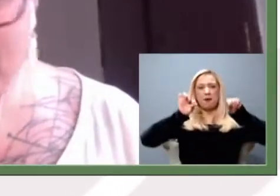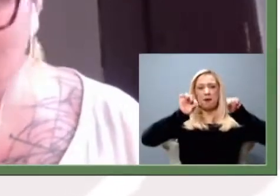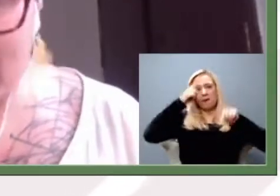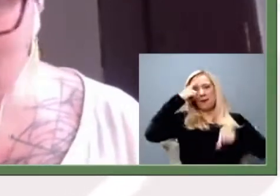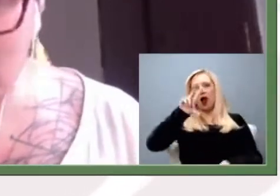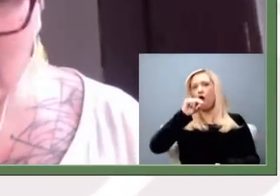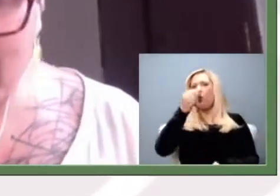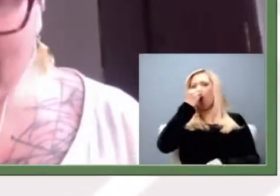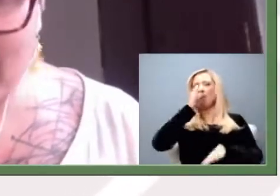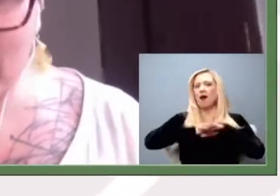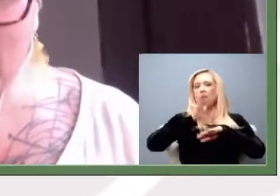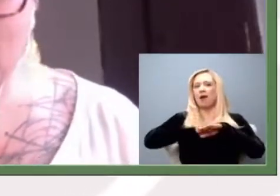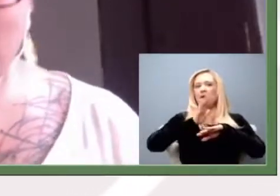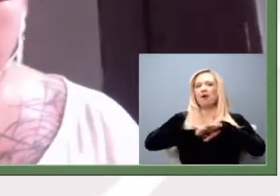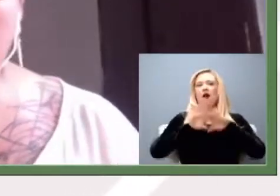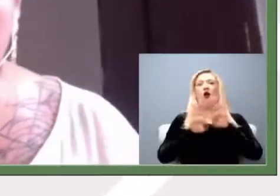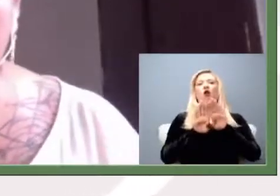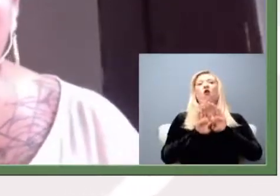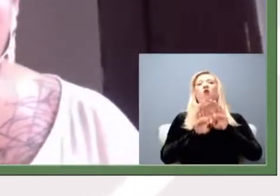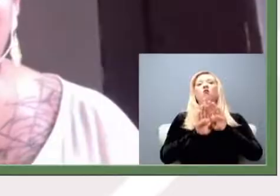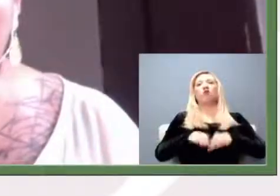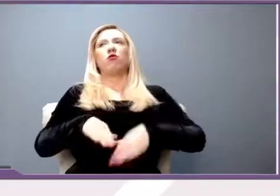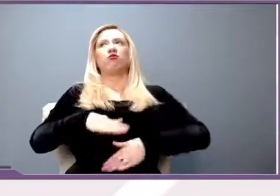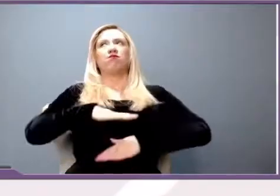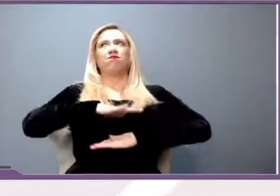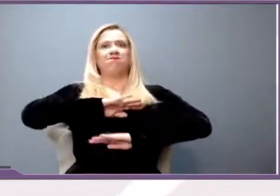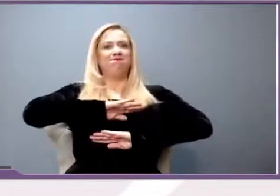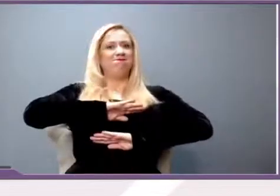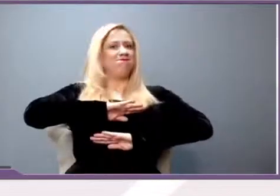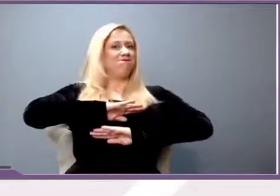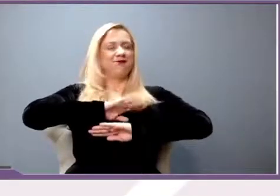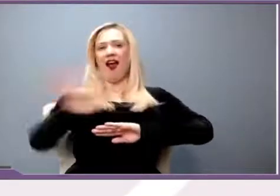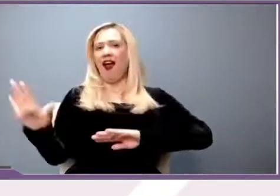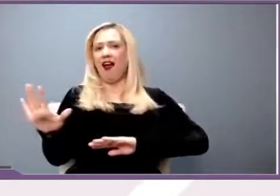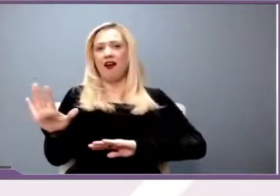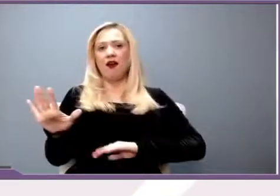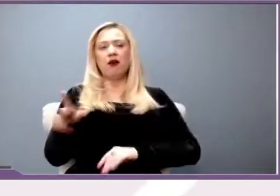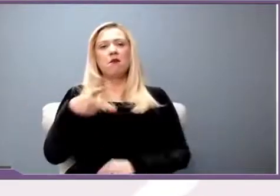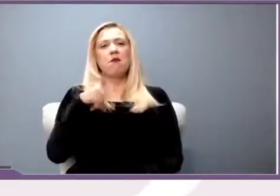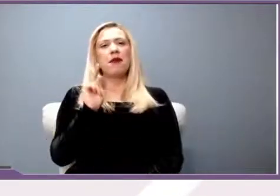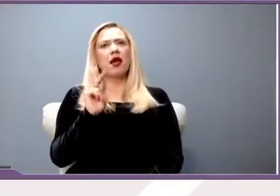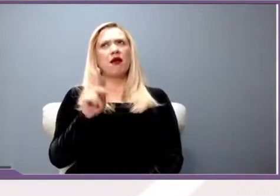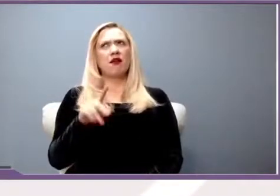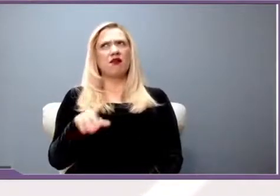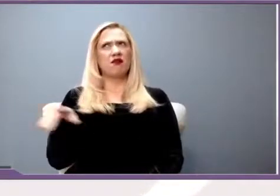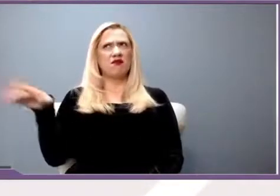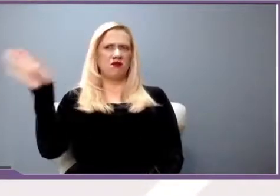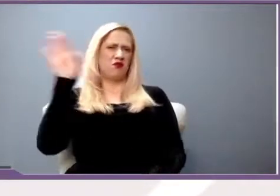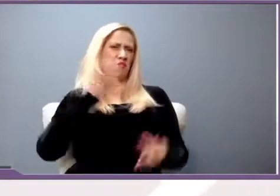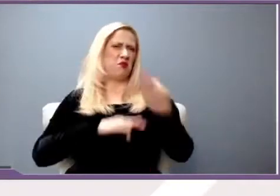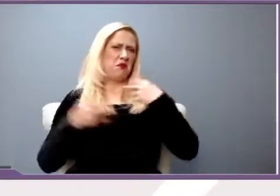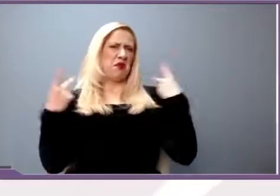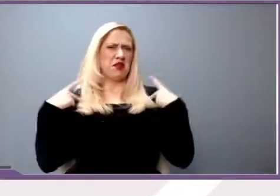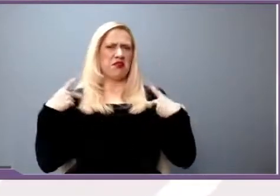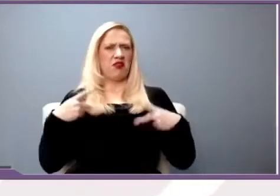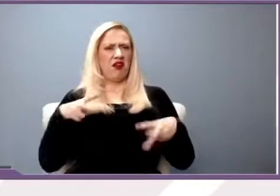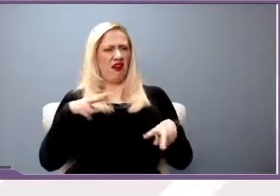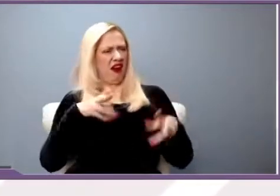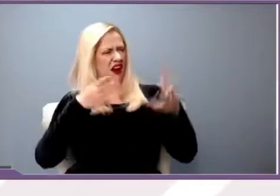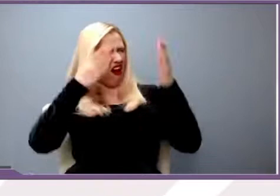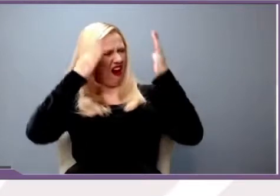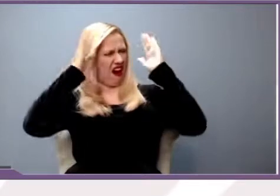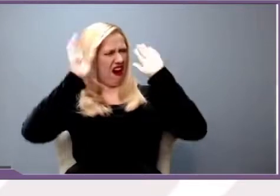muy violentos y muy agresivos, eran de descalificación de cómo es posible que yo considerara que la